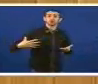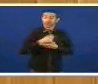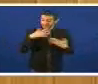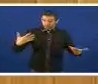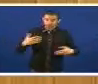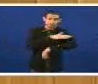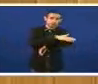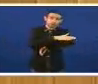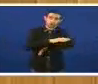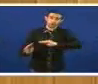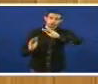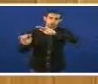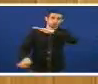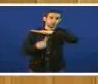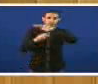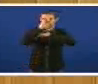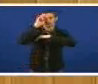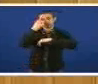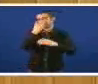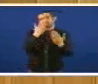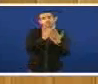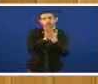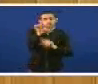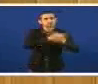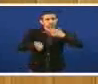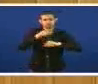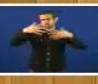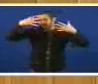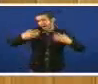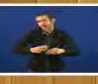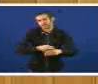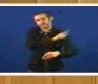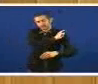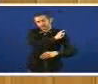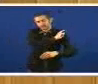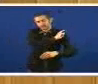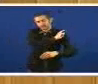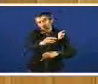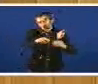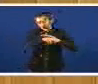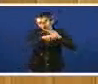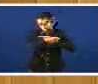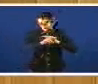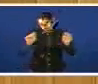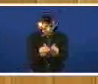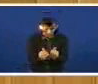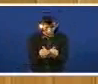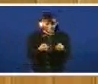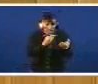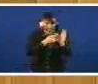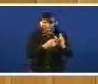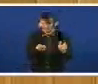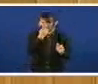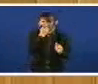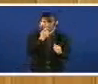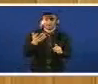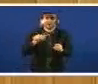ten que enfrontarse a máis problemas que nunca e a menos recursos que nunca. Estamos nun escenario